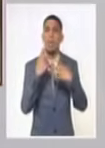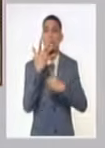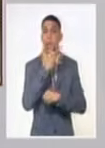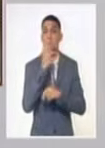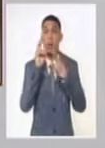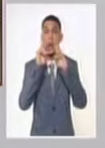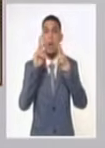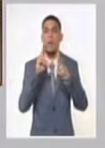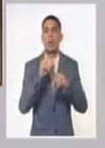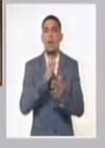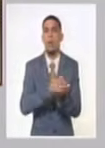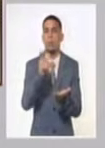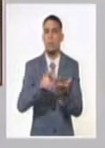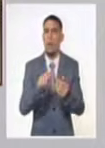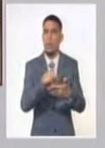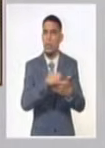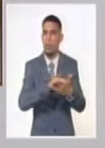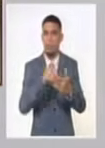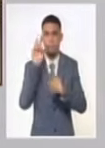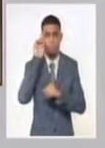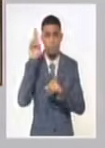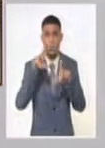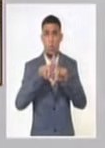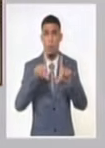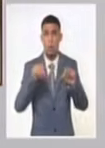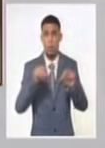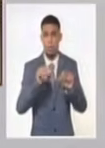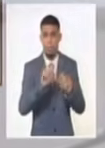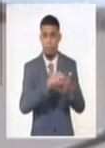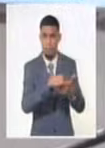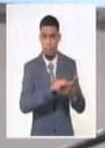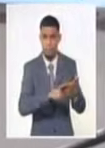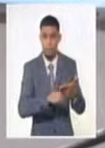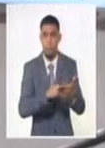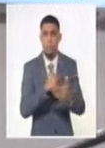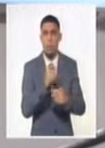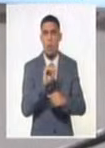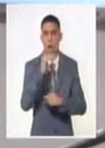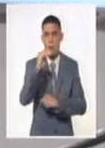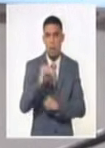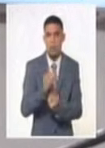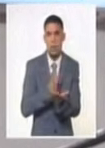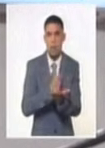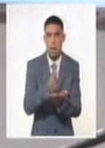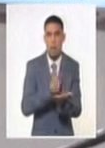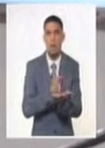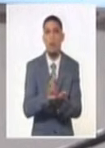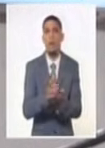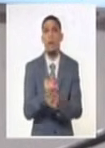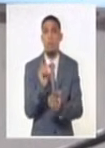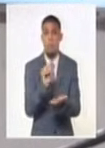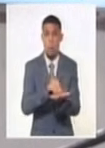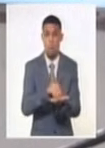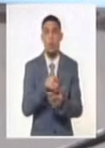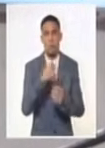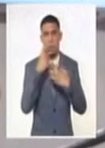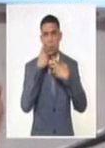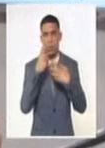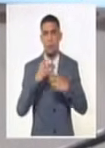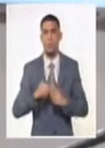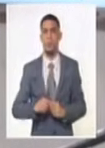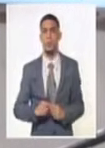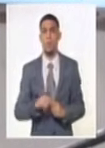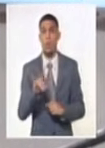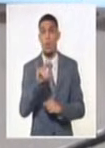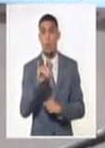hacen boletas. Bueno, también en 9º grado hemos dispuesto que se priorice una presencialidad y un